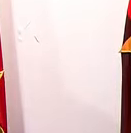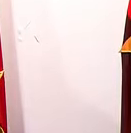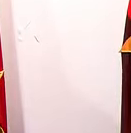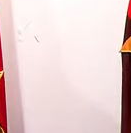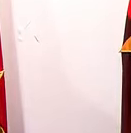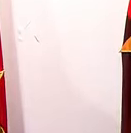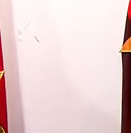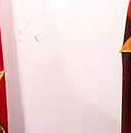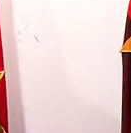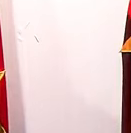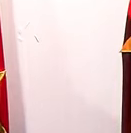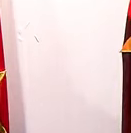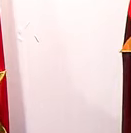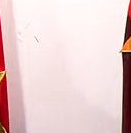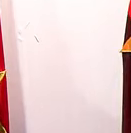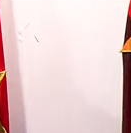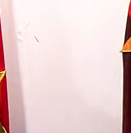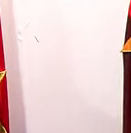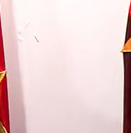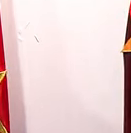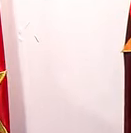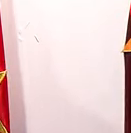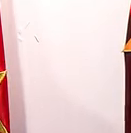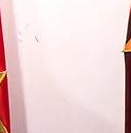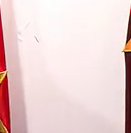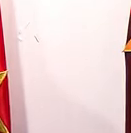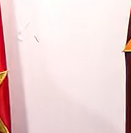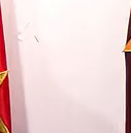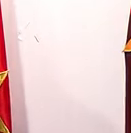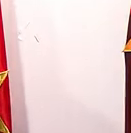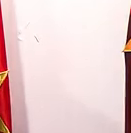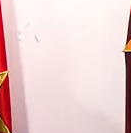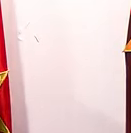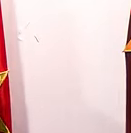Es por esto que en la noche de hoy, en el marco de nuestro informe de gestión